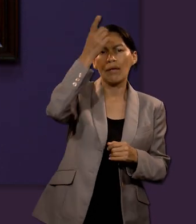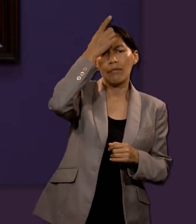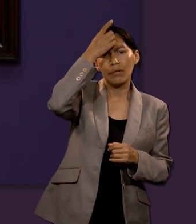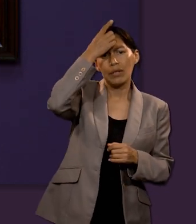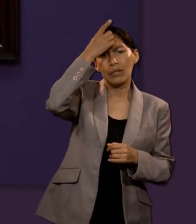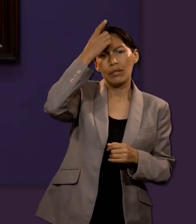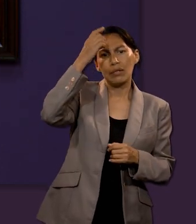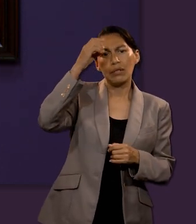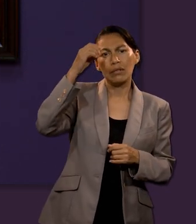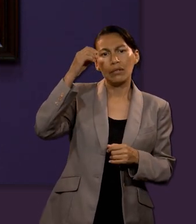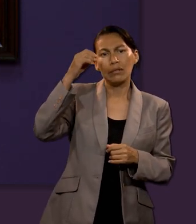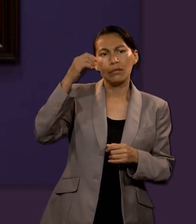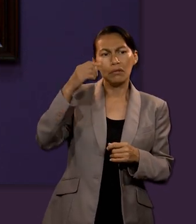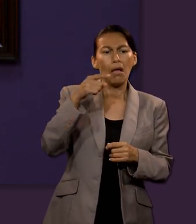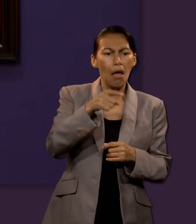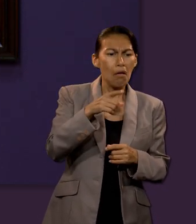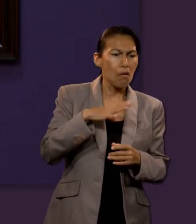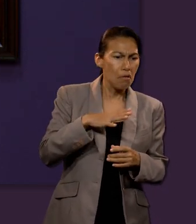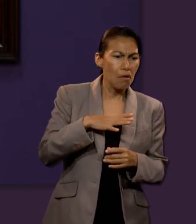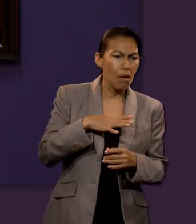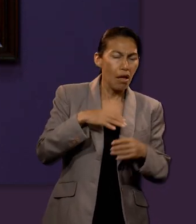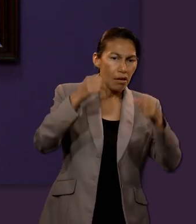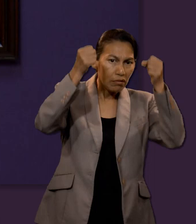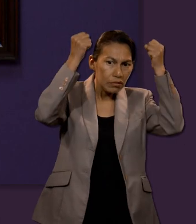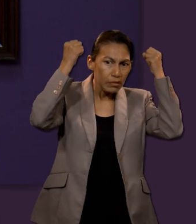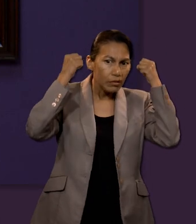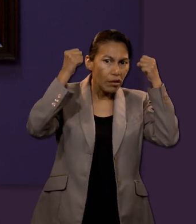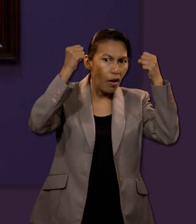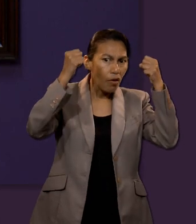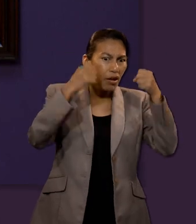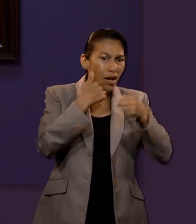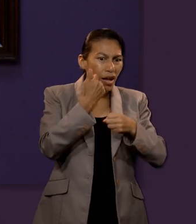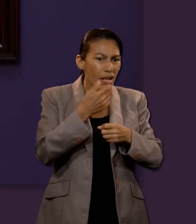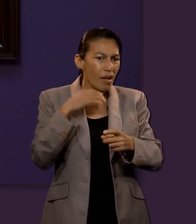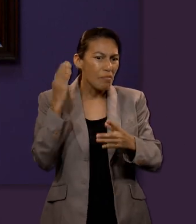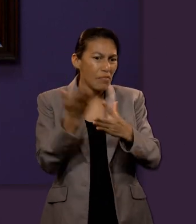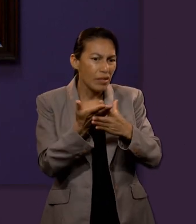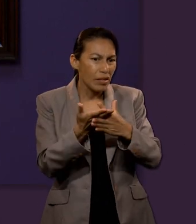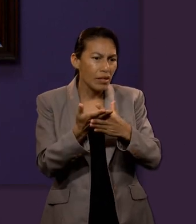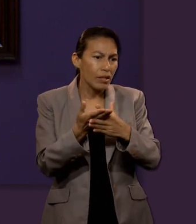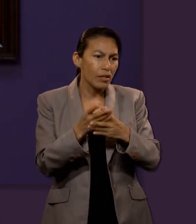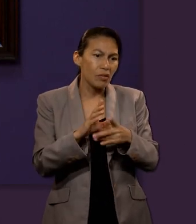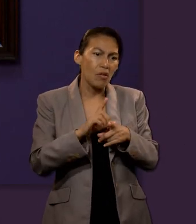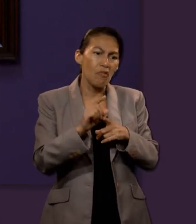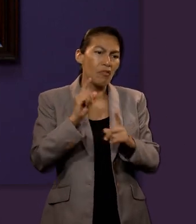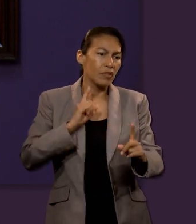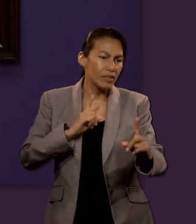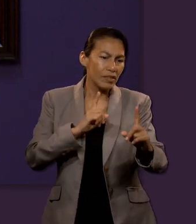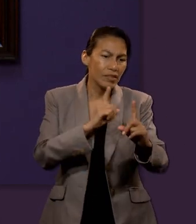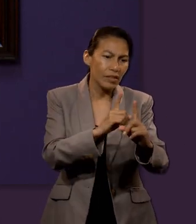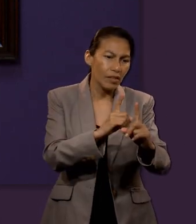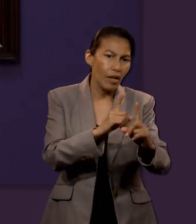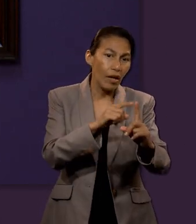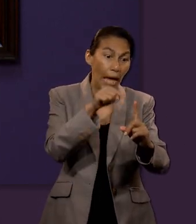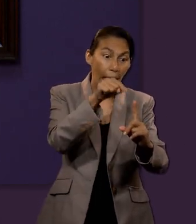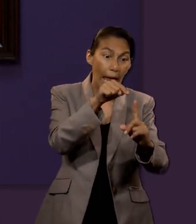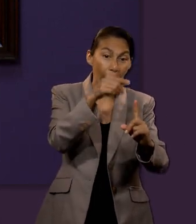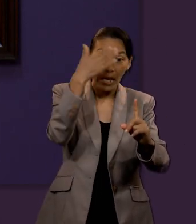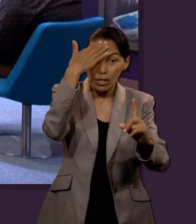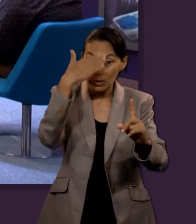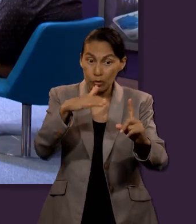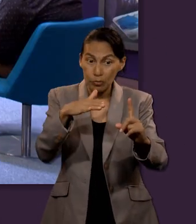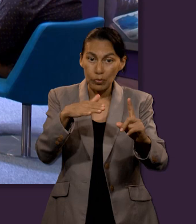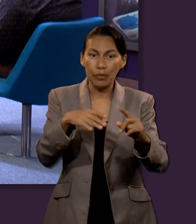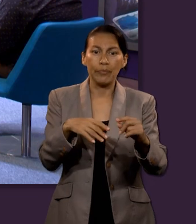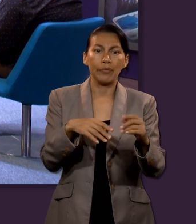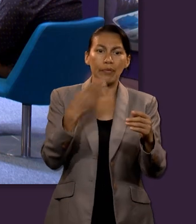historia al inicio nos habla que estaban en un campamento david is a un supo que él estaba ahí cerca entonces dijo